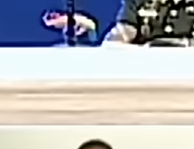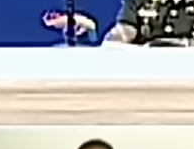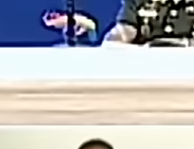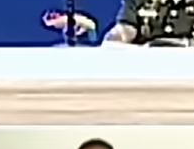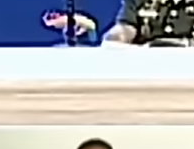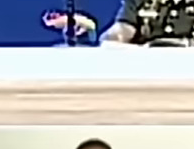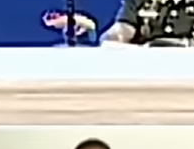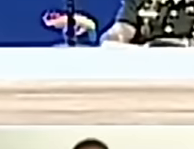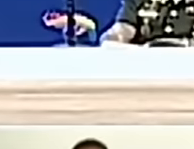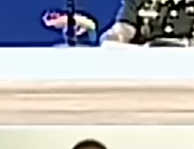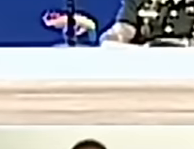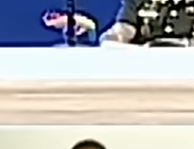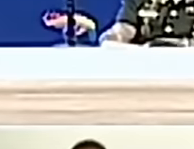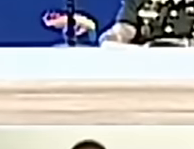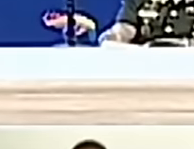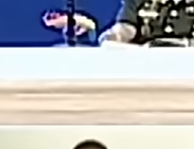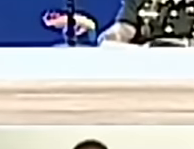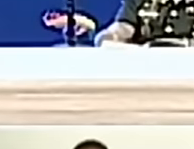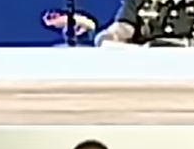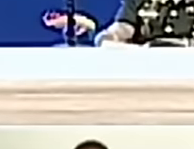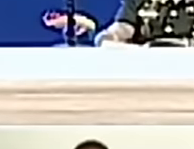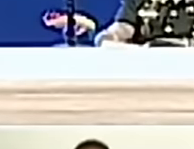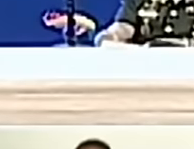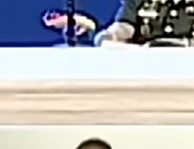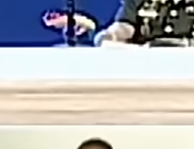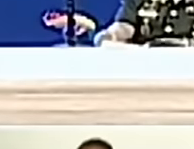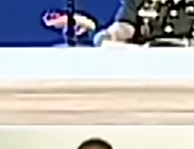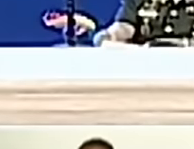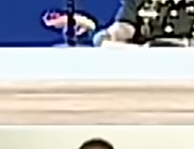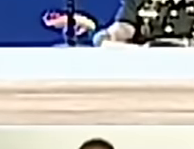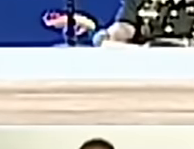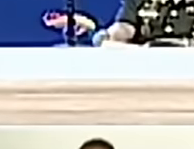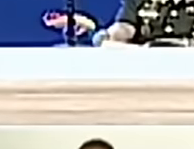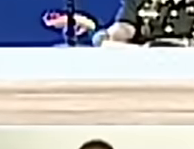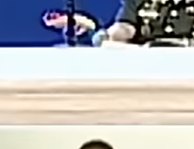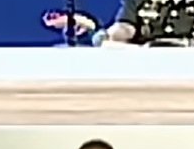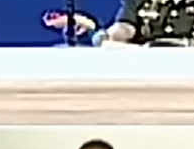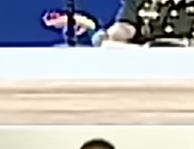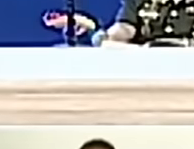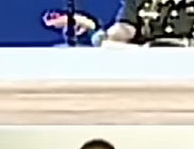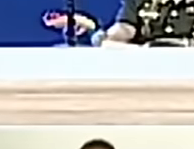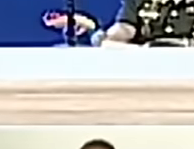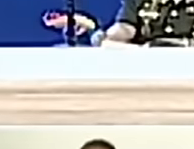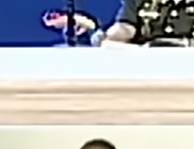Es un periodo duro, difícil para nuestro país,